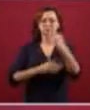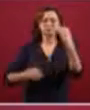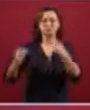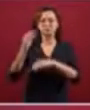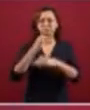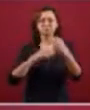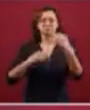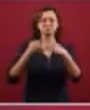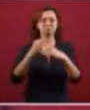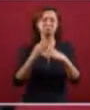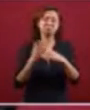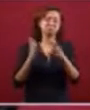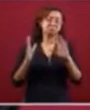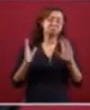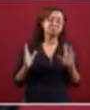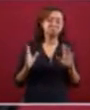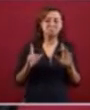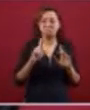omitieron o